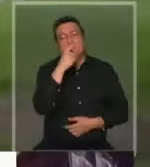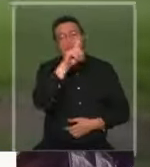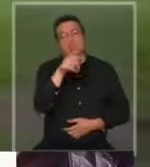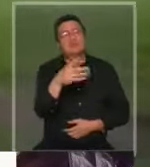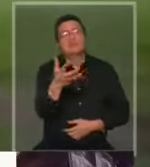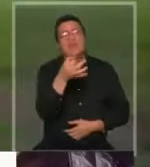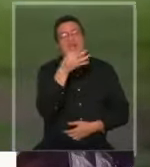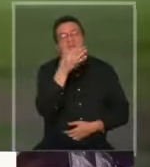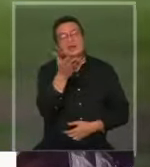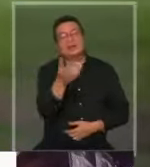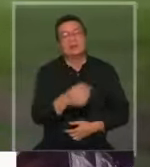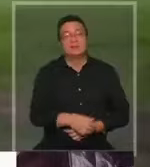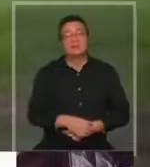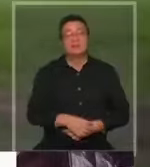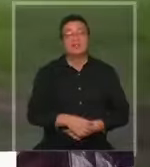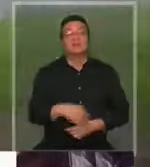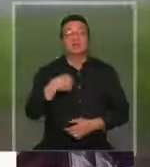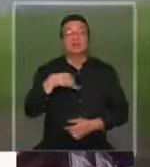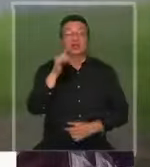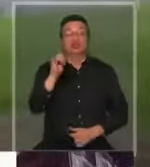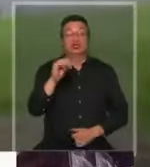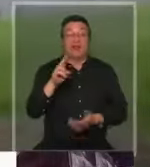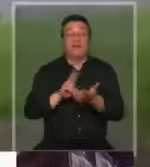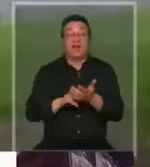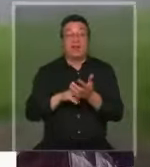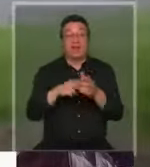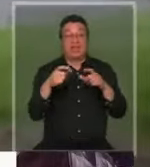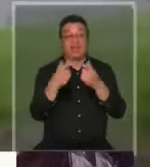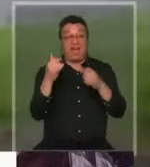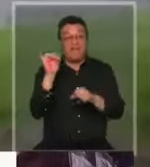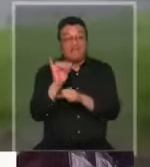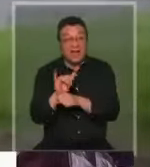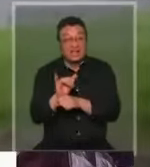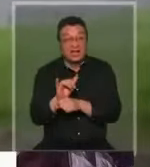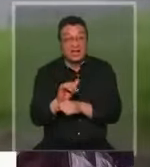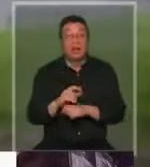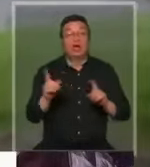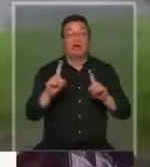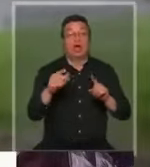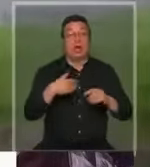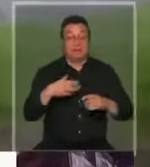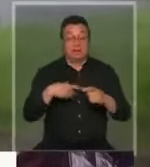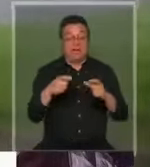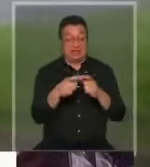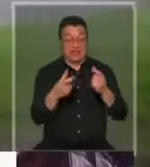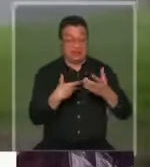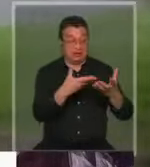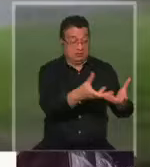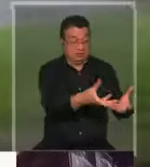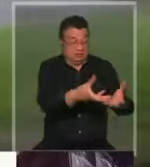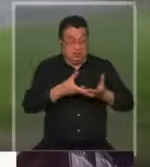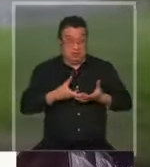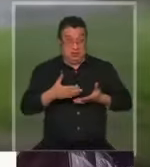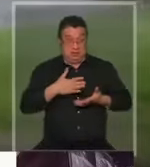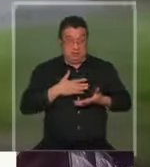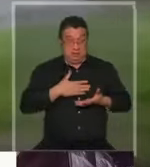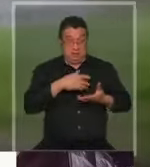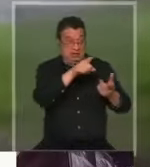decir. O sea, que sí, porque es real. Son entradas falsas. O sea, a mí las entradas que me entregaron la otra vez